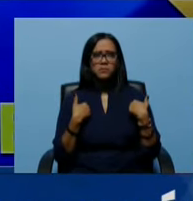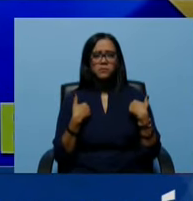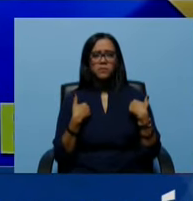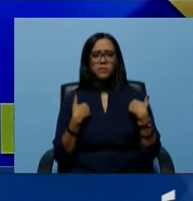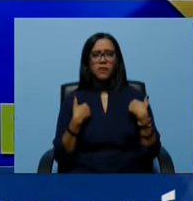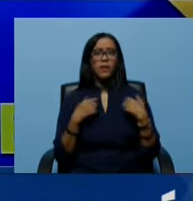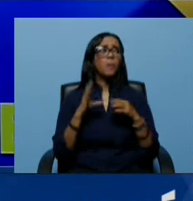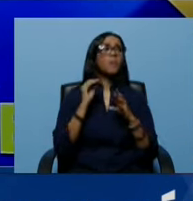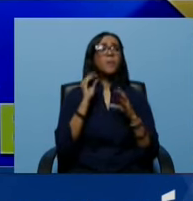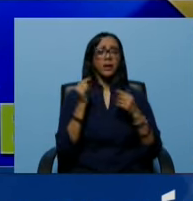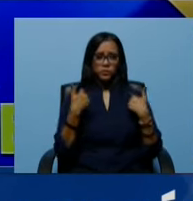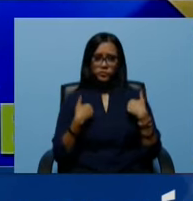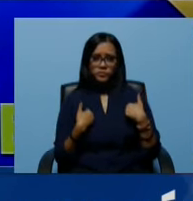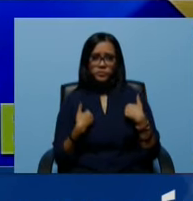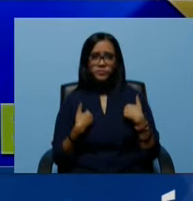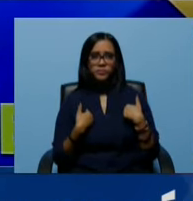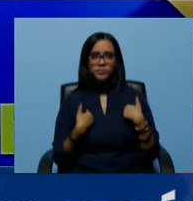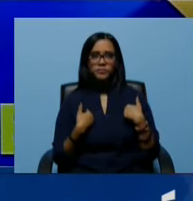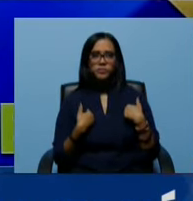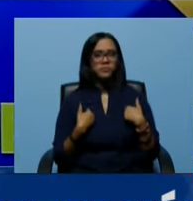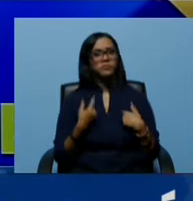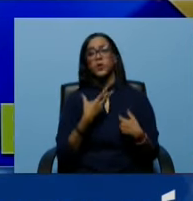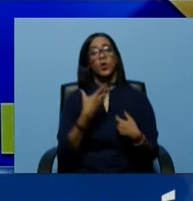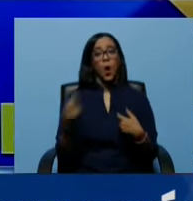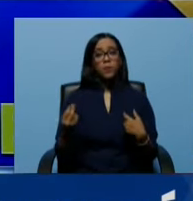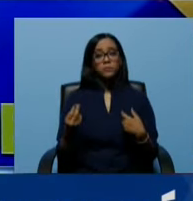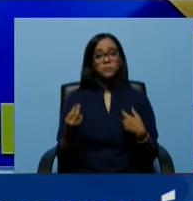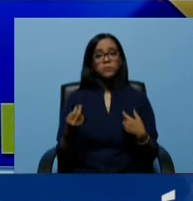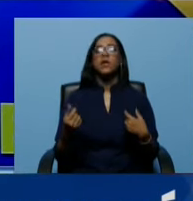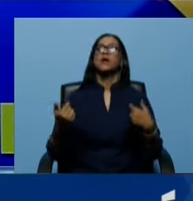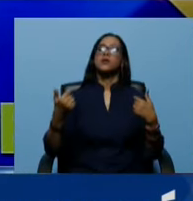justificarme. Yo lo que le he dicho al pueblo siempre es